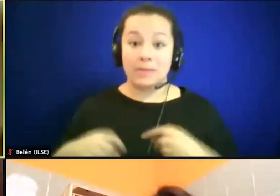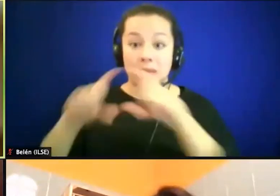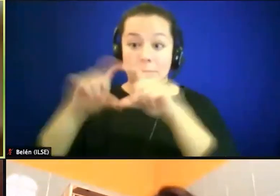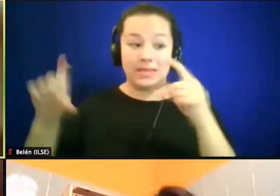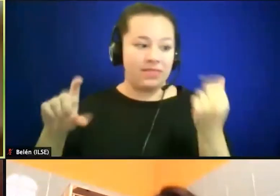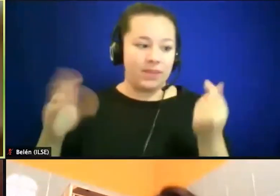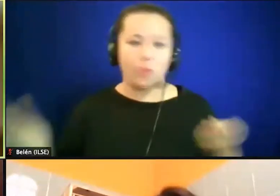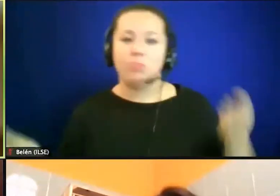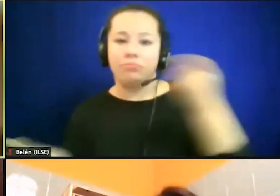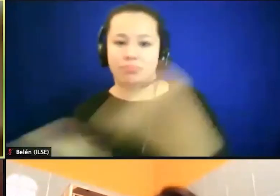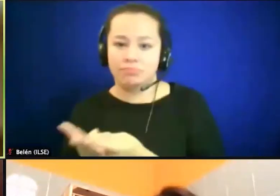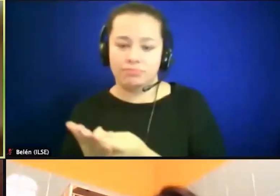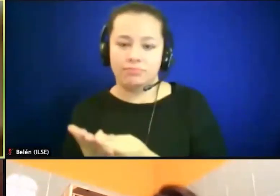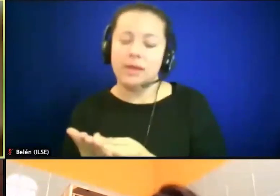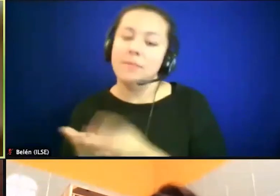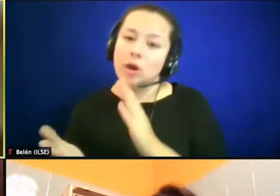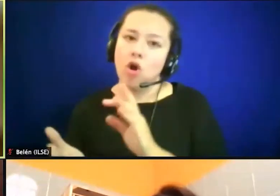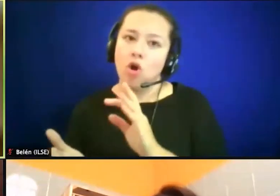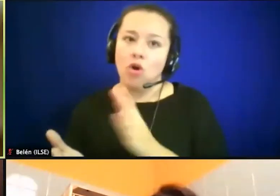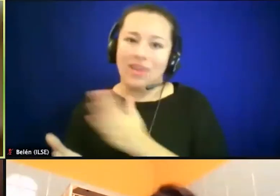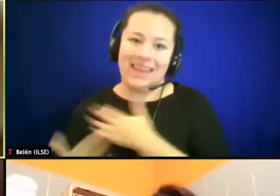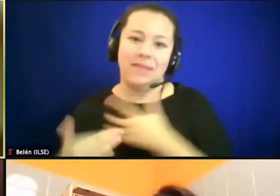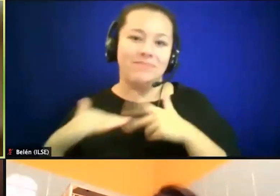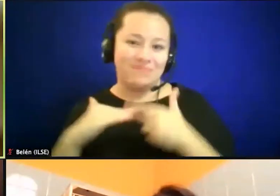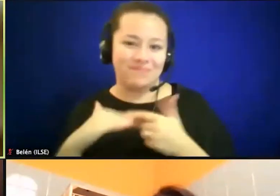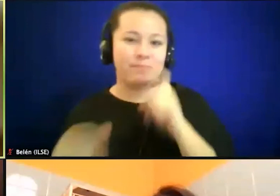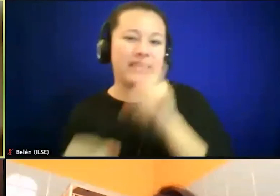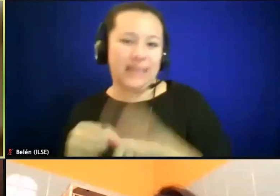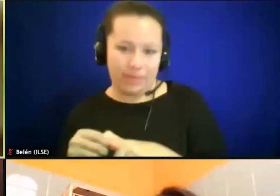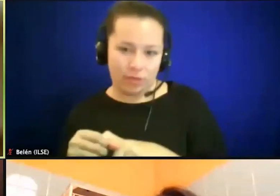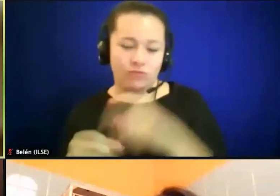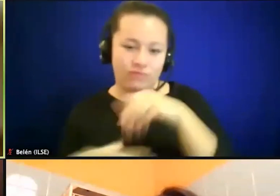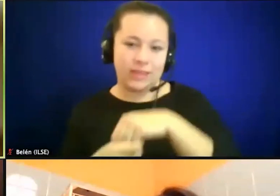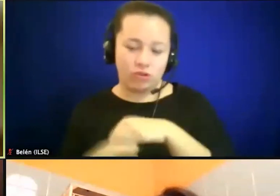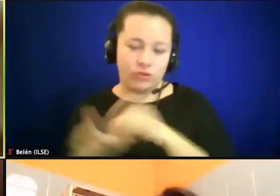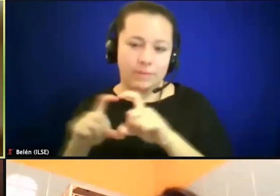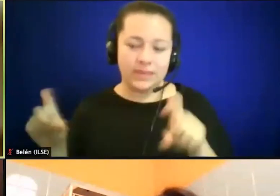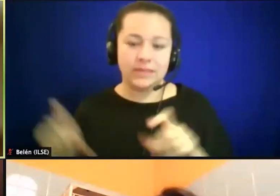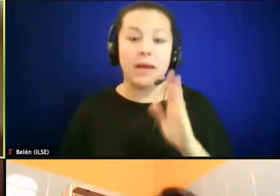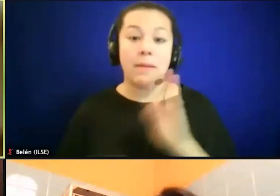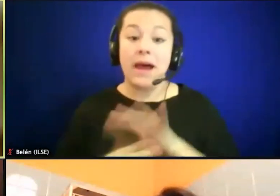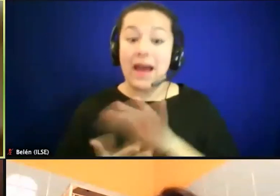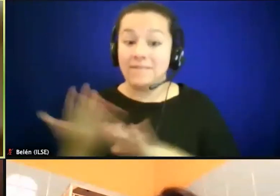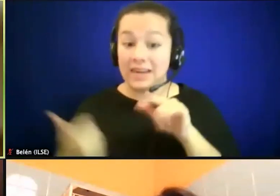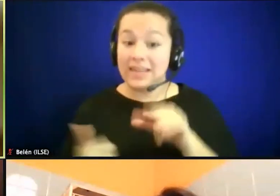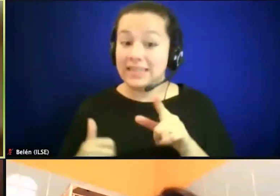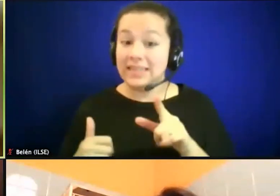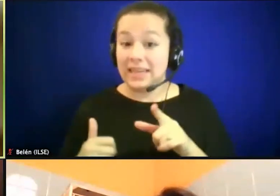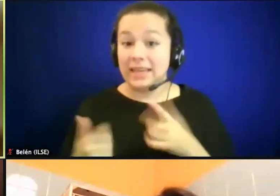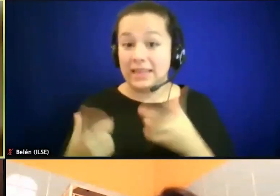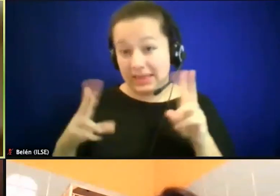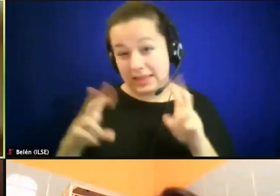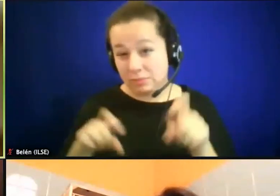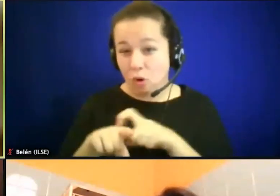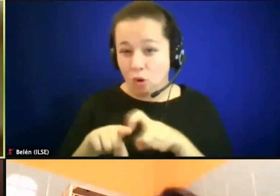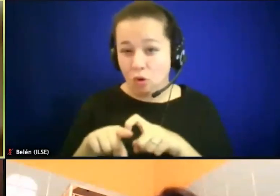una participación en la misma. Pues para hablar de equity crowdfunding tenemos aquí a nuestra siguiente invitada, que